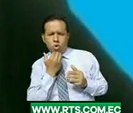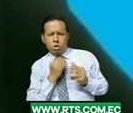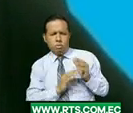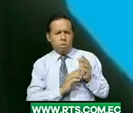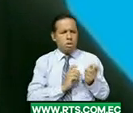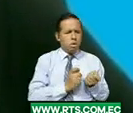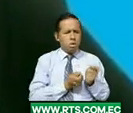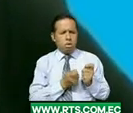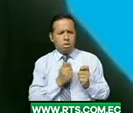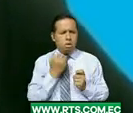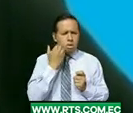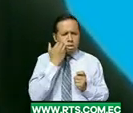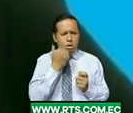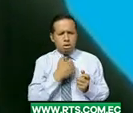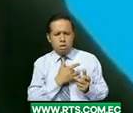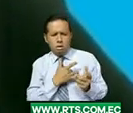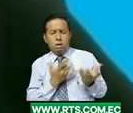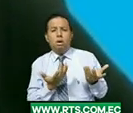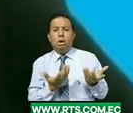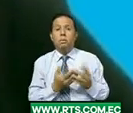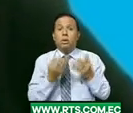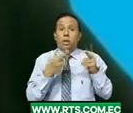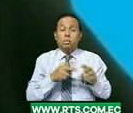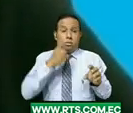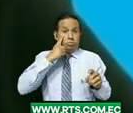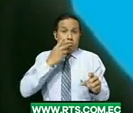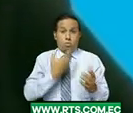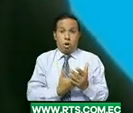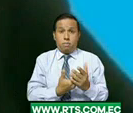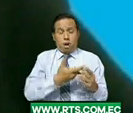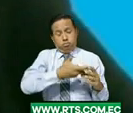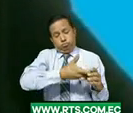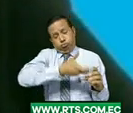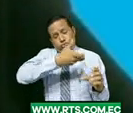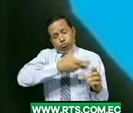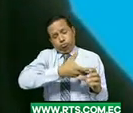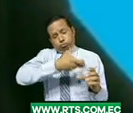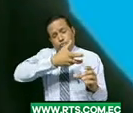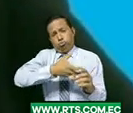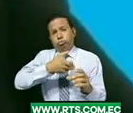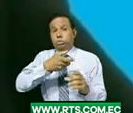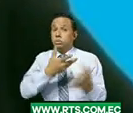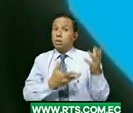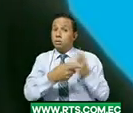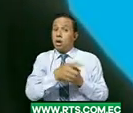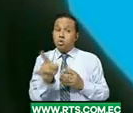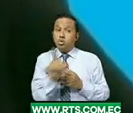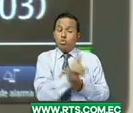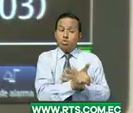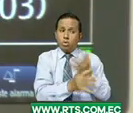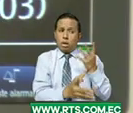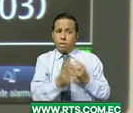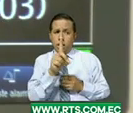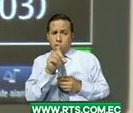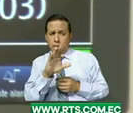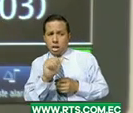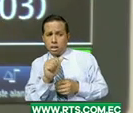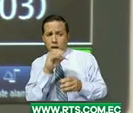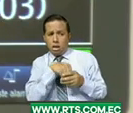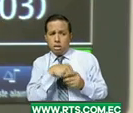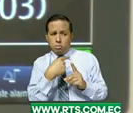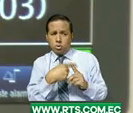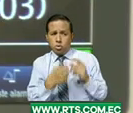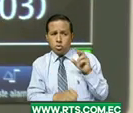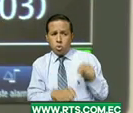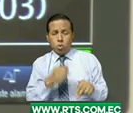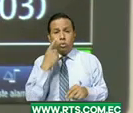y también nosotros estamos haciéndoles pruebas de PCR para determinar si es que ellos también pueden tener la variante. Otros 2 casos que